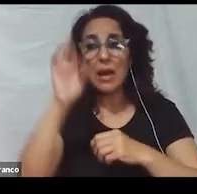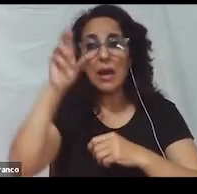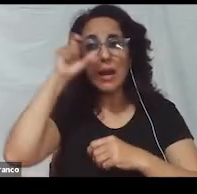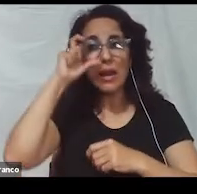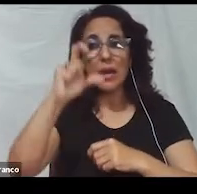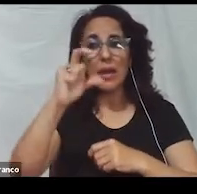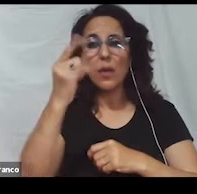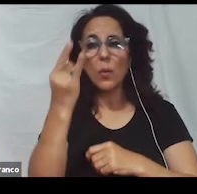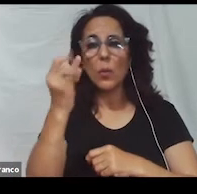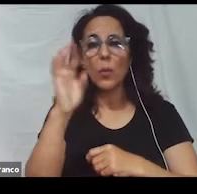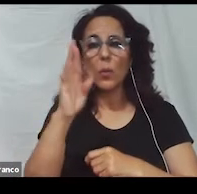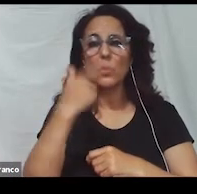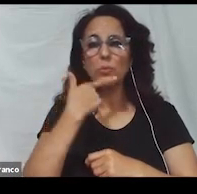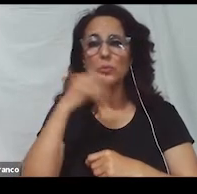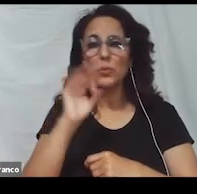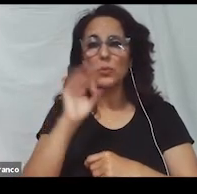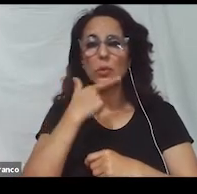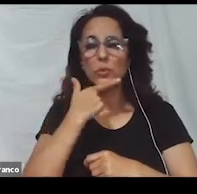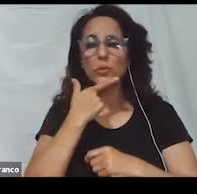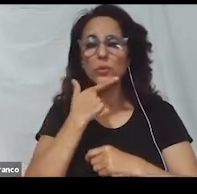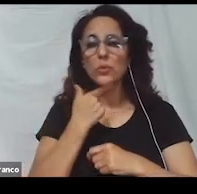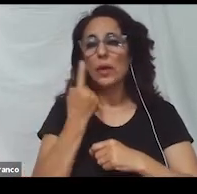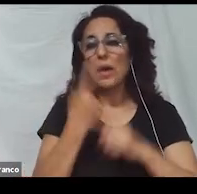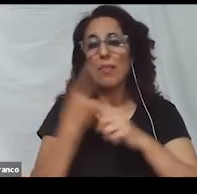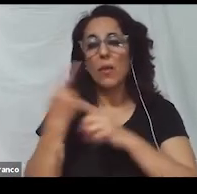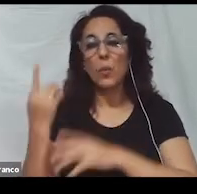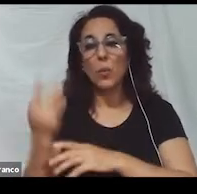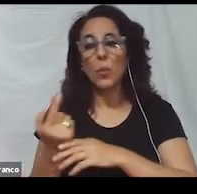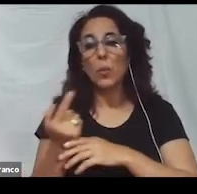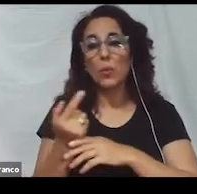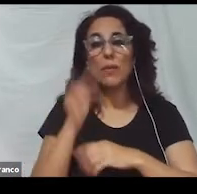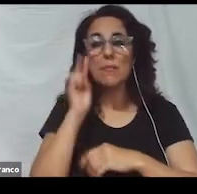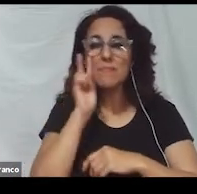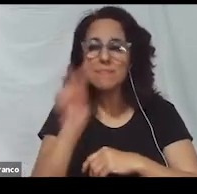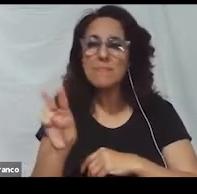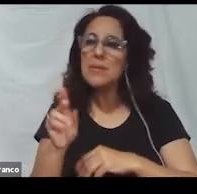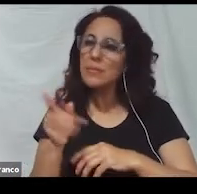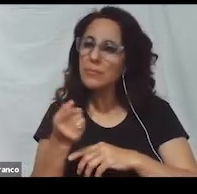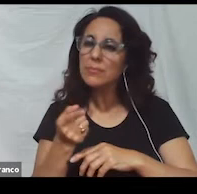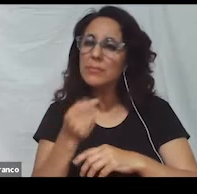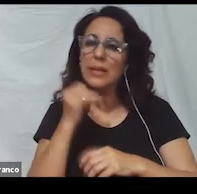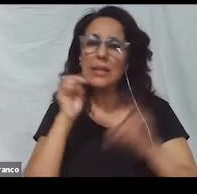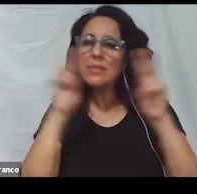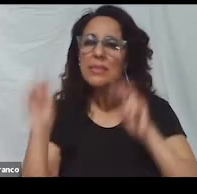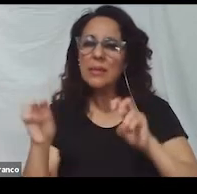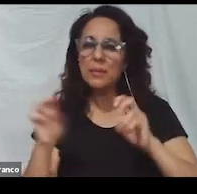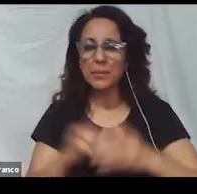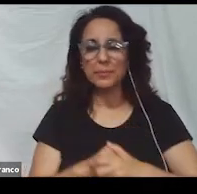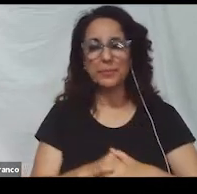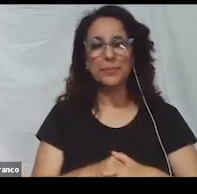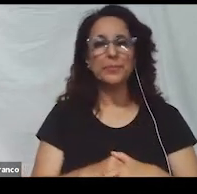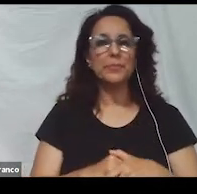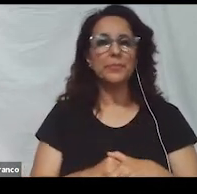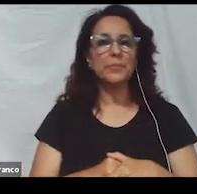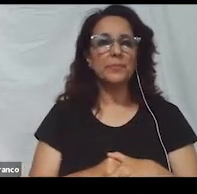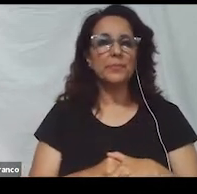que luego vean cada una de ellas con su comentario. Ahora les voy a dar el vistazo general para explicarles de qué trata esto.